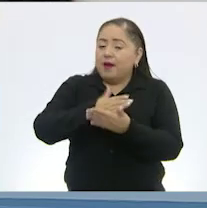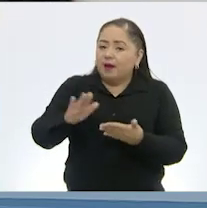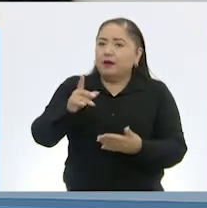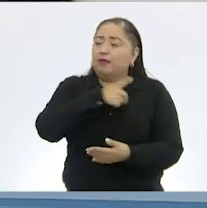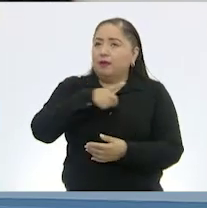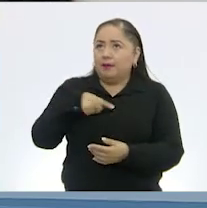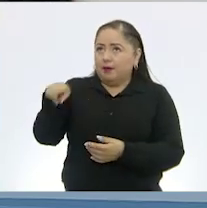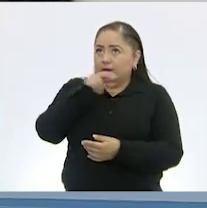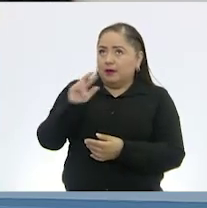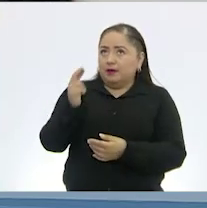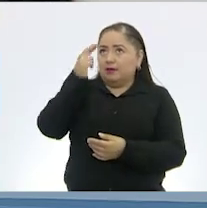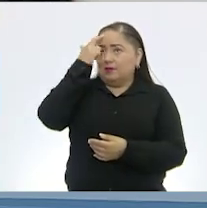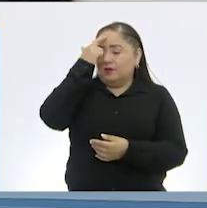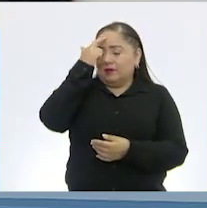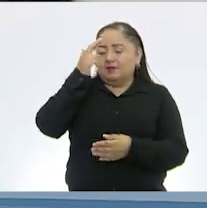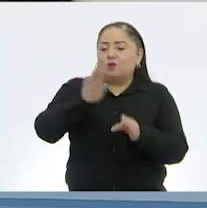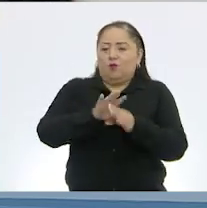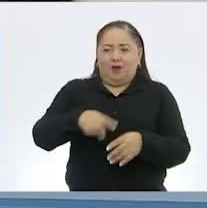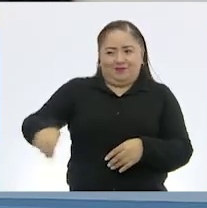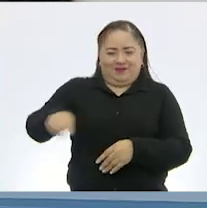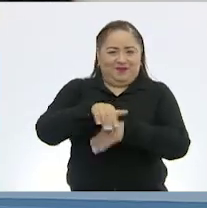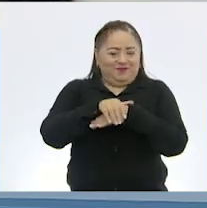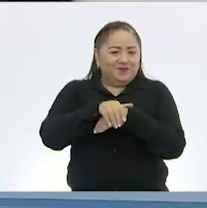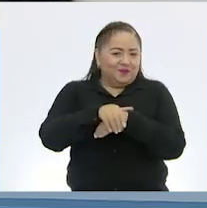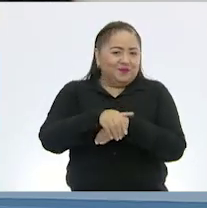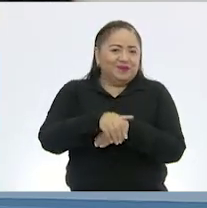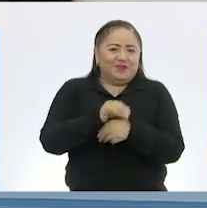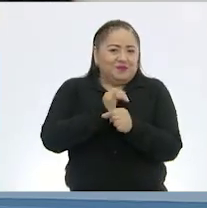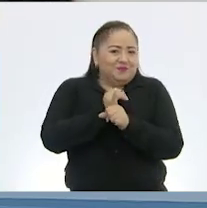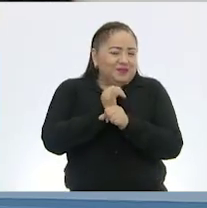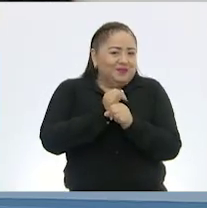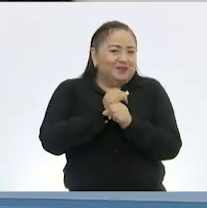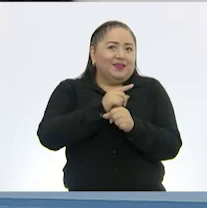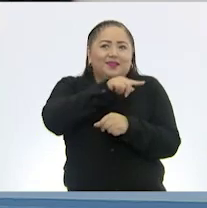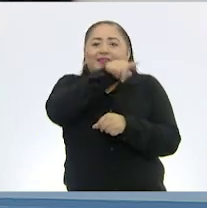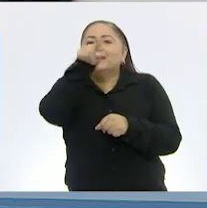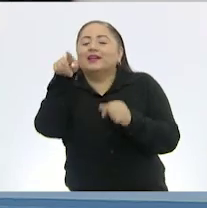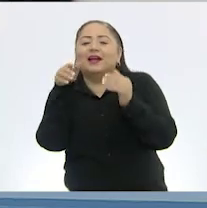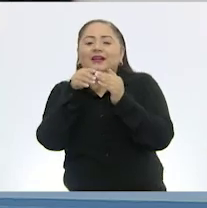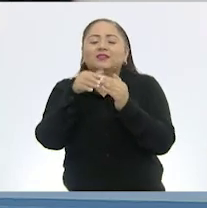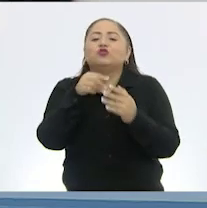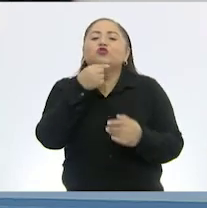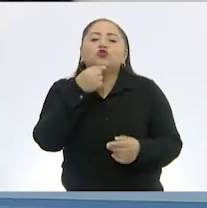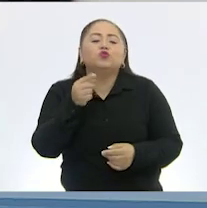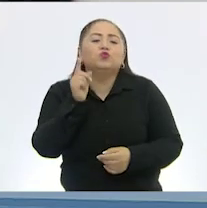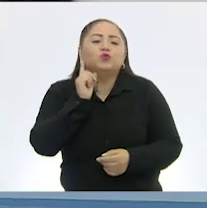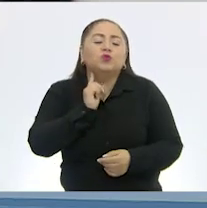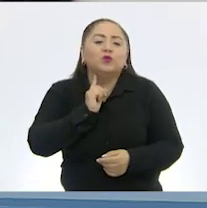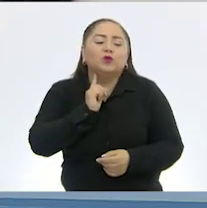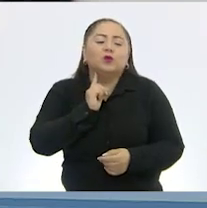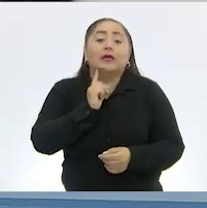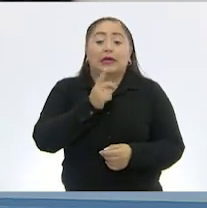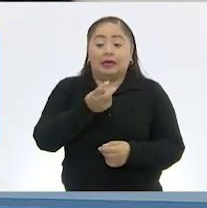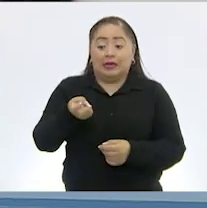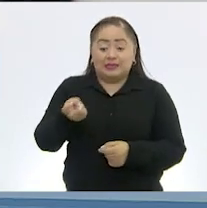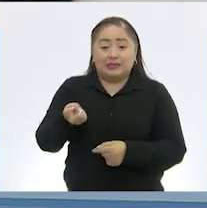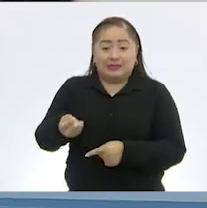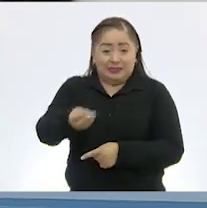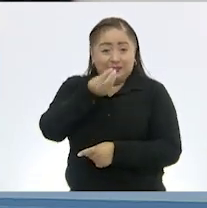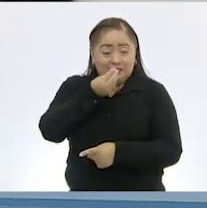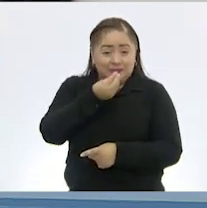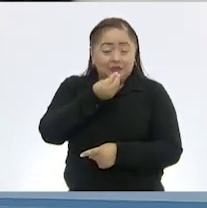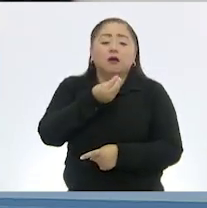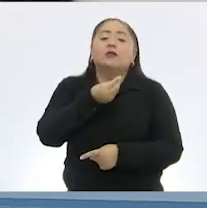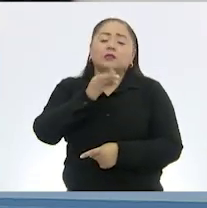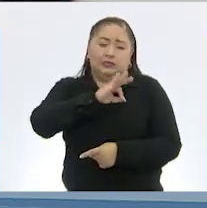que recordar, mis estimados colegas, inspectores allá en casa, niños y niñas, que esos alimentos